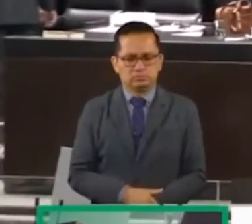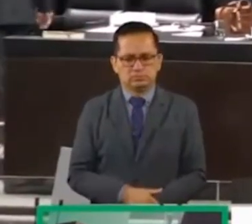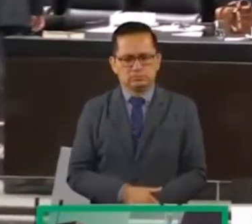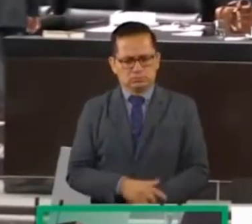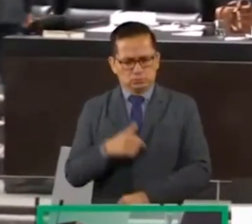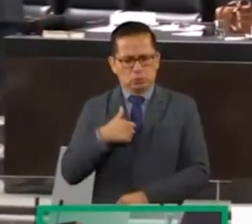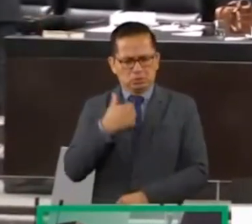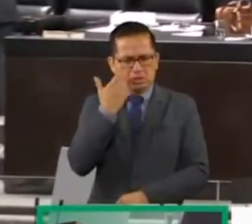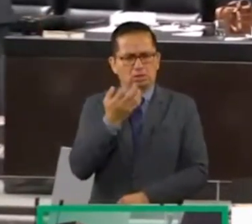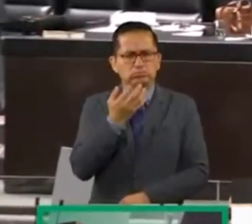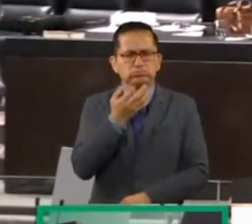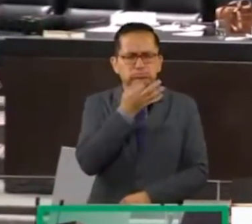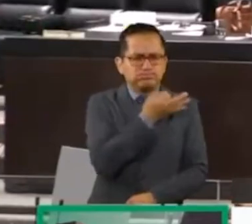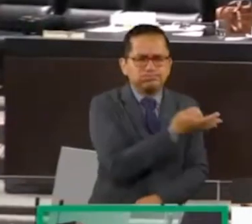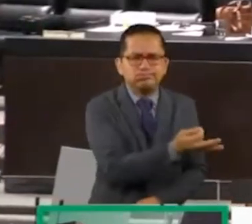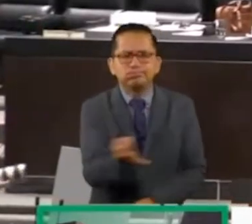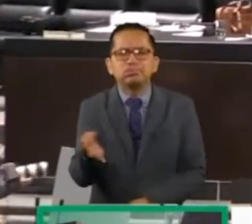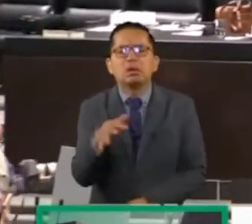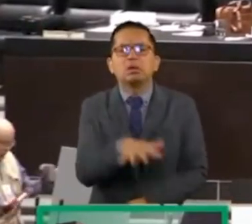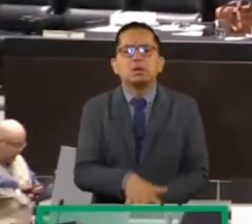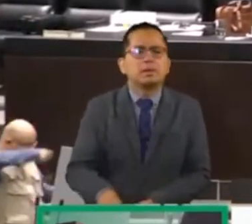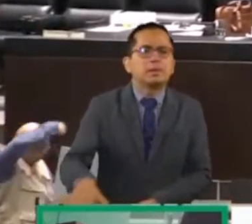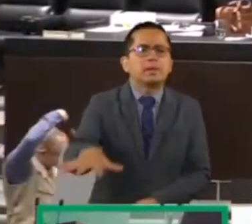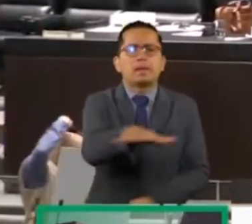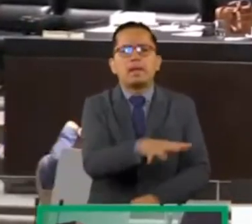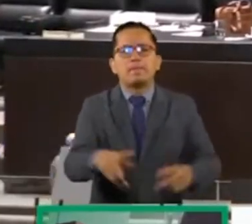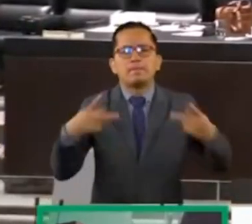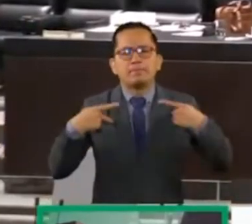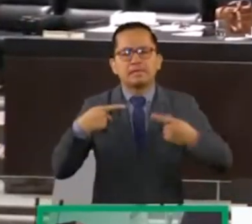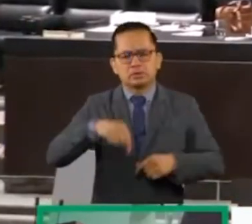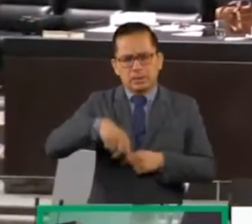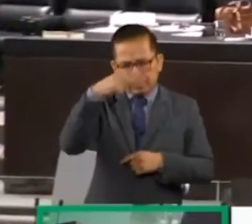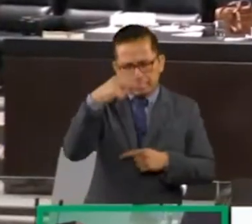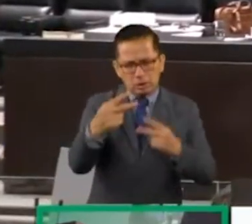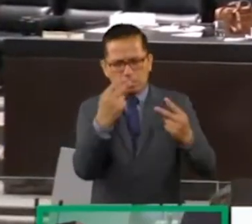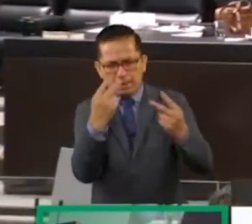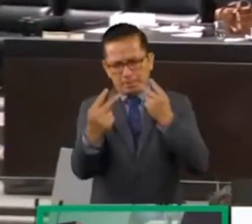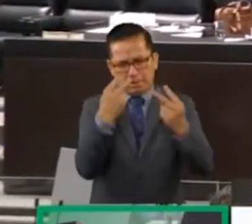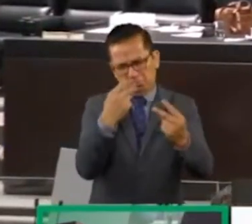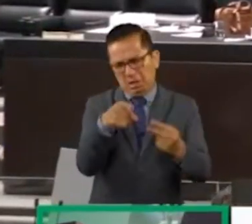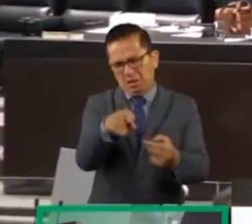los mexicanos que nos observan a través del canal del Congreso.